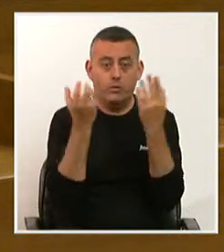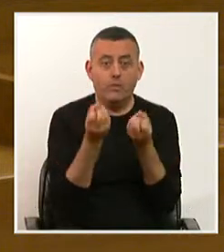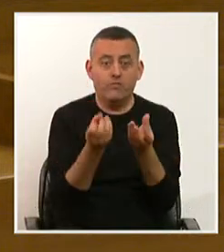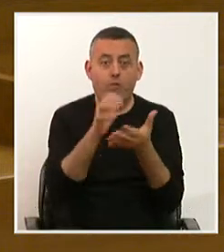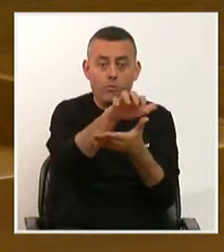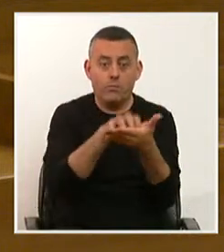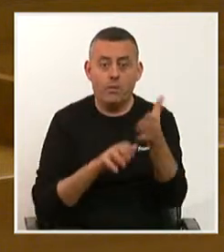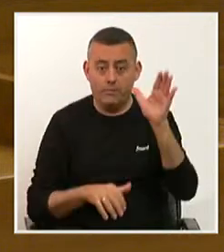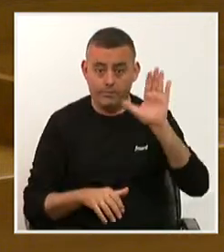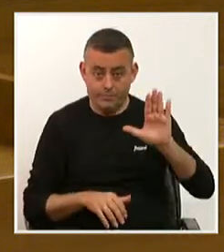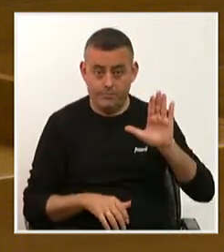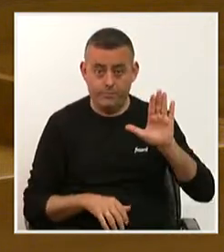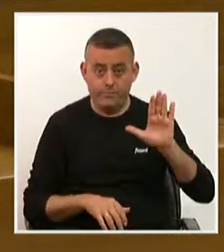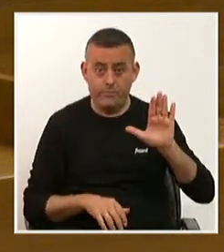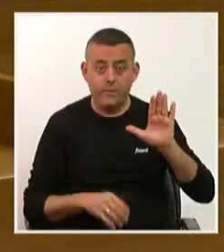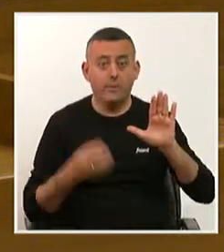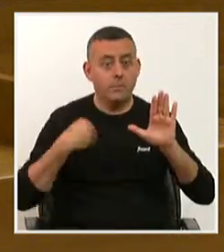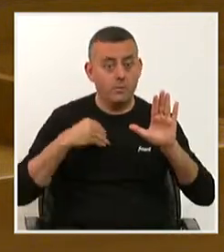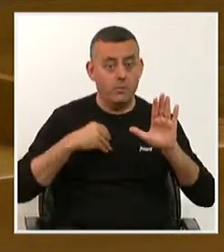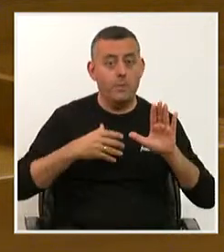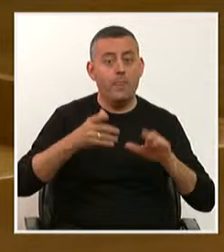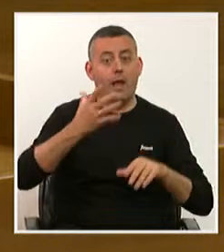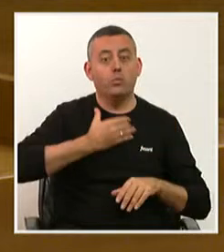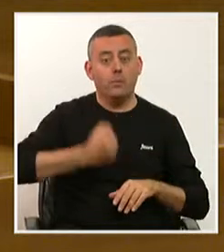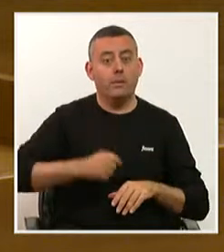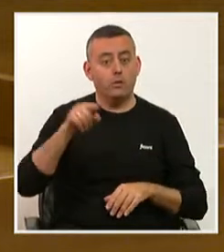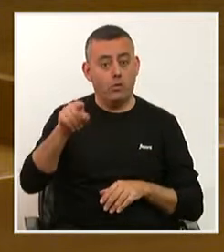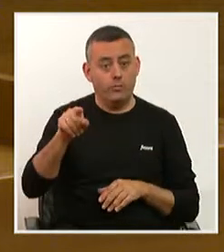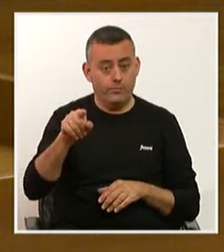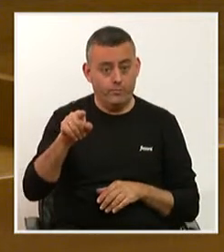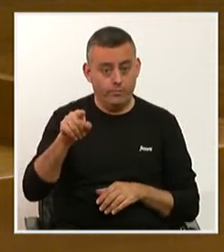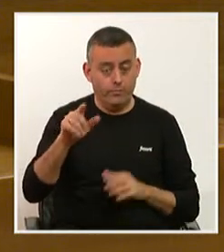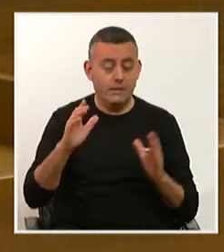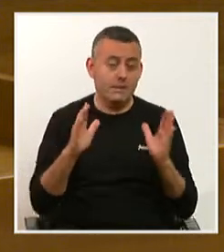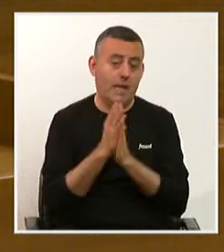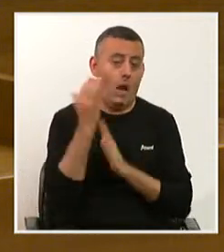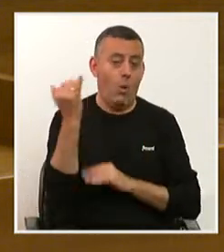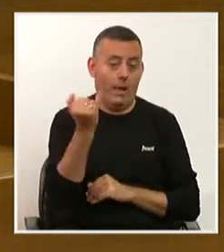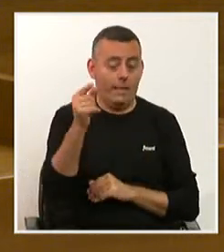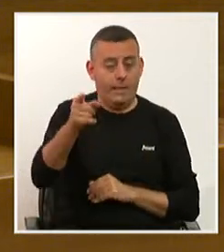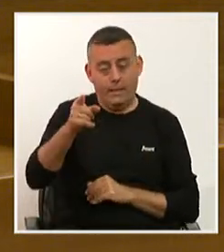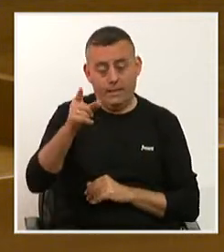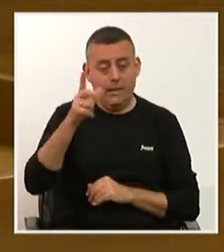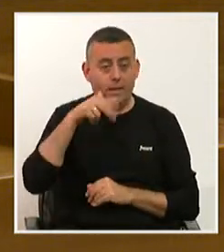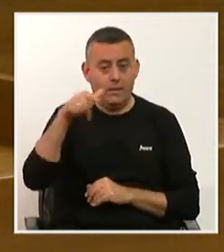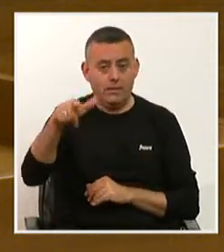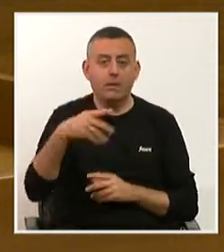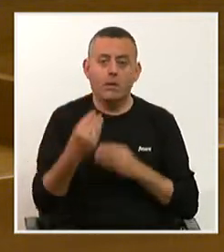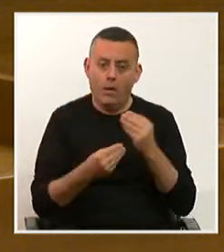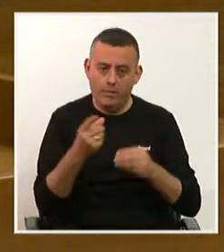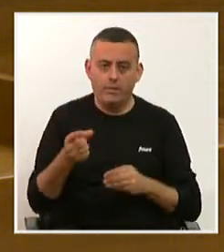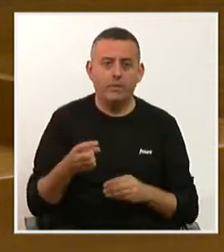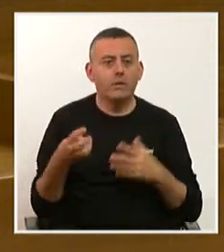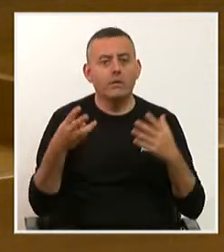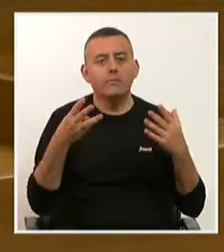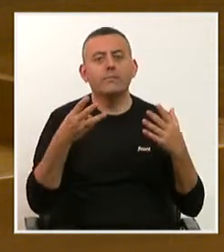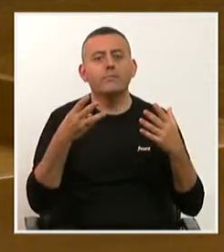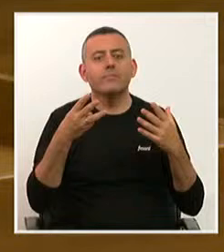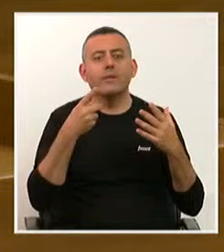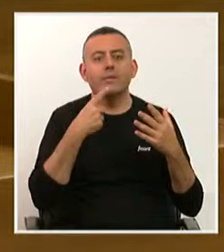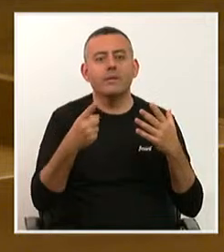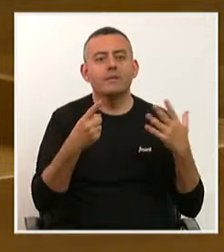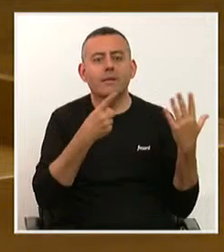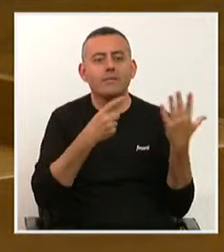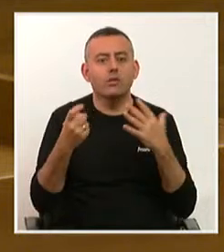informe elabor prop consist en el que demostra que 22 viven desides y dees tan